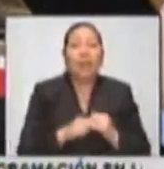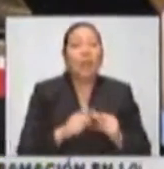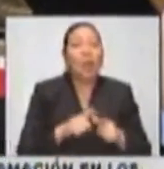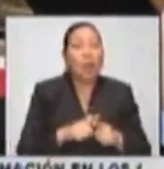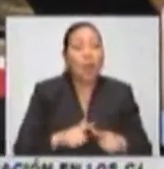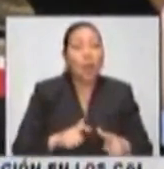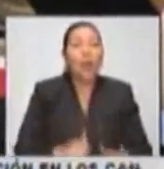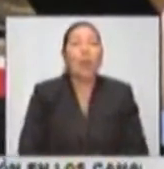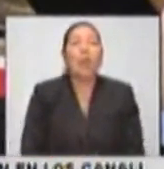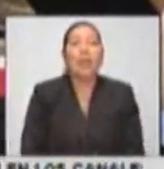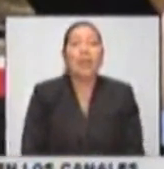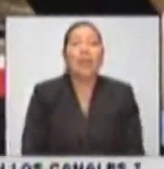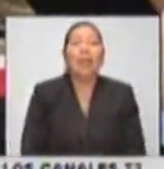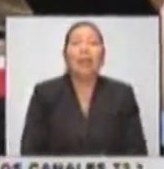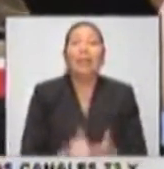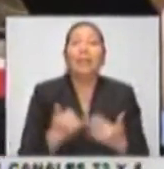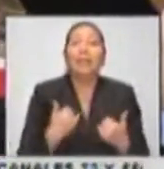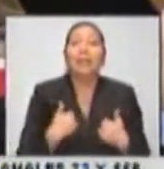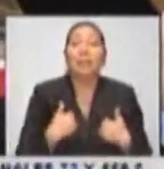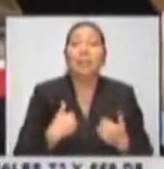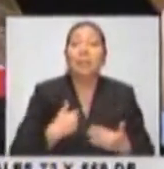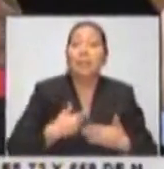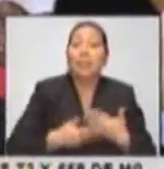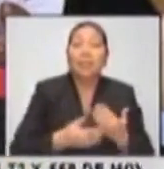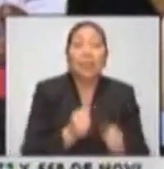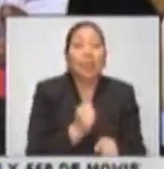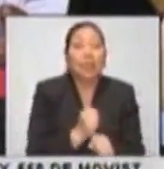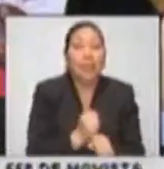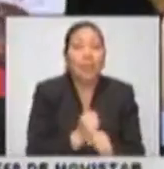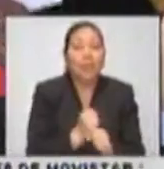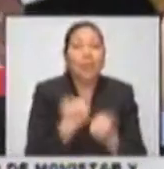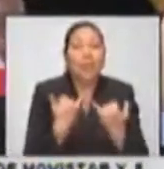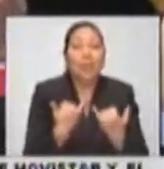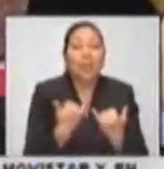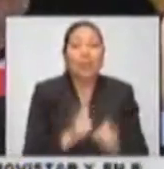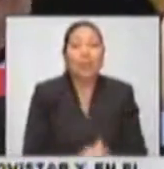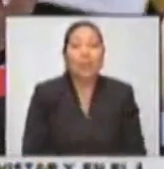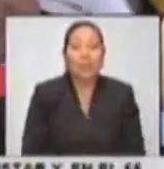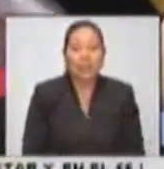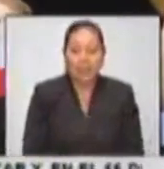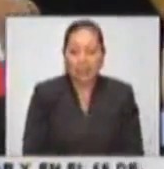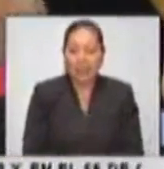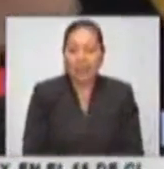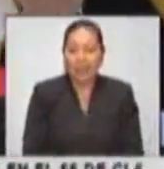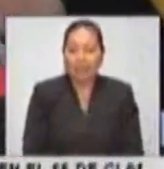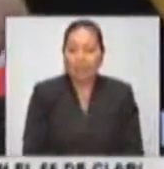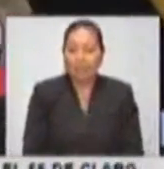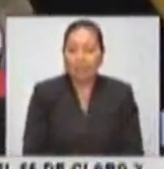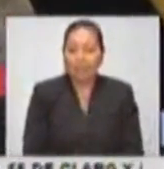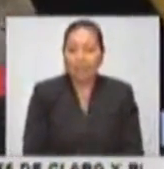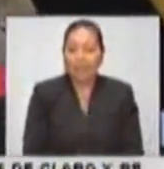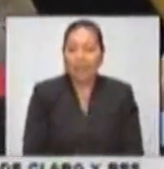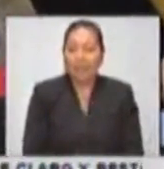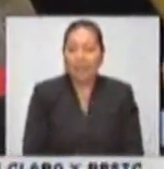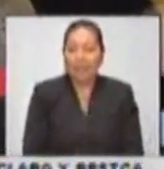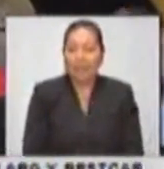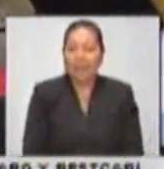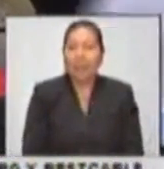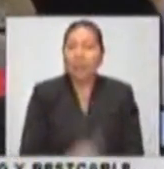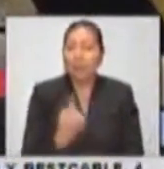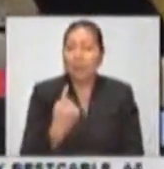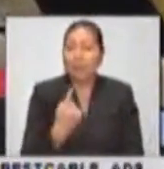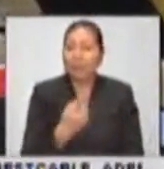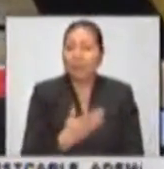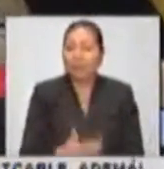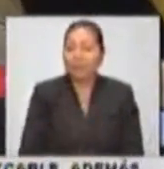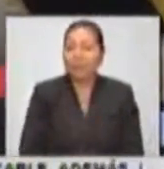local, ¿no? Y tenemos que seguir trabajando en ese sentido. Siguiente, por favor. Entonces, ya para terminar, solo una